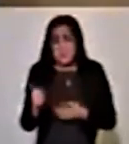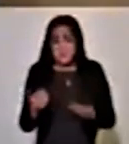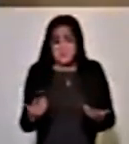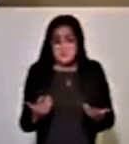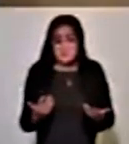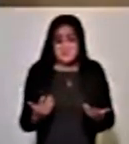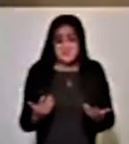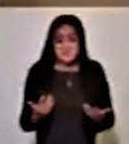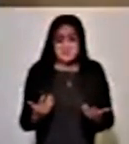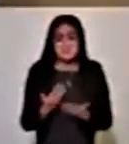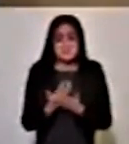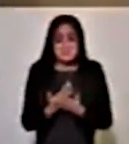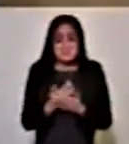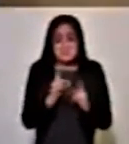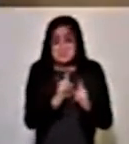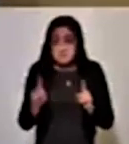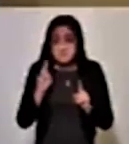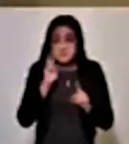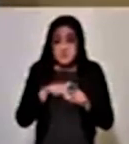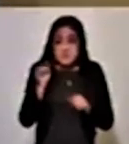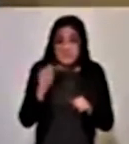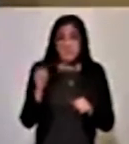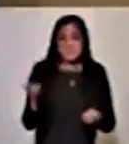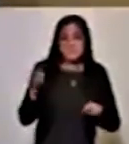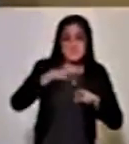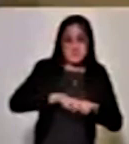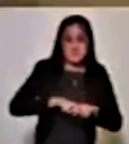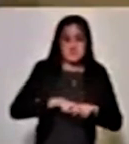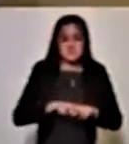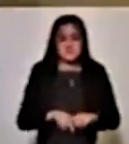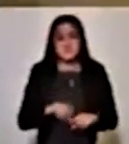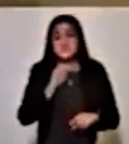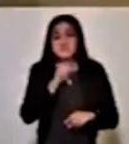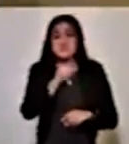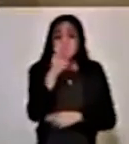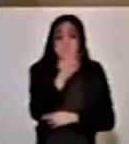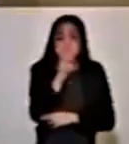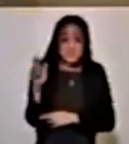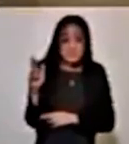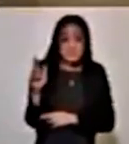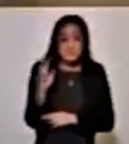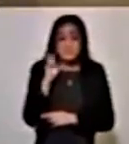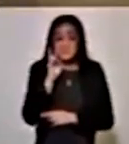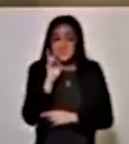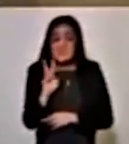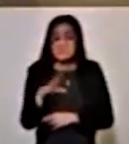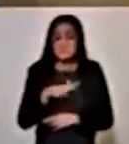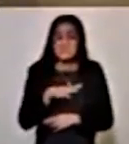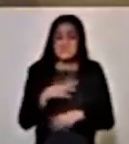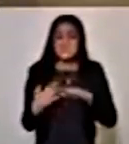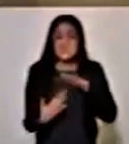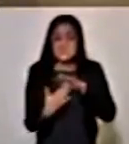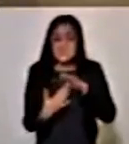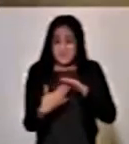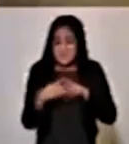Y hay que esperar a que pase otro. Si voy a un restaurante y encuentro que hay más mesas